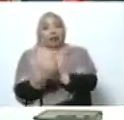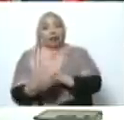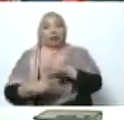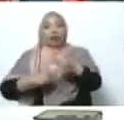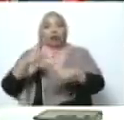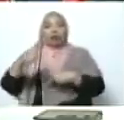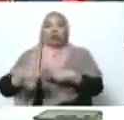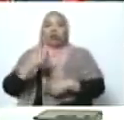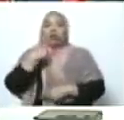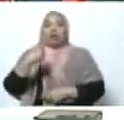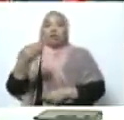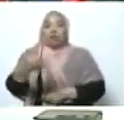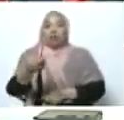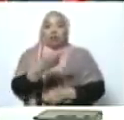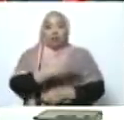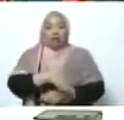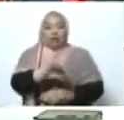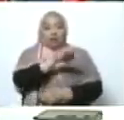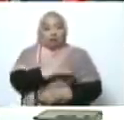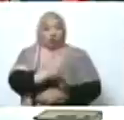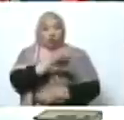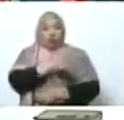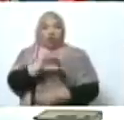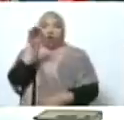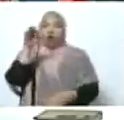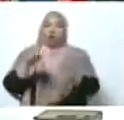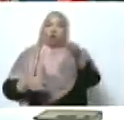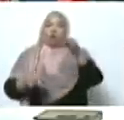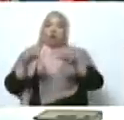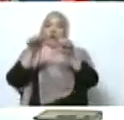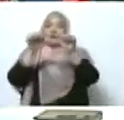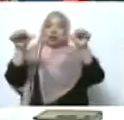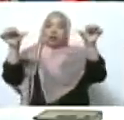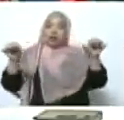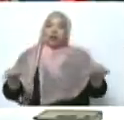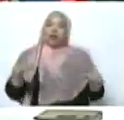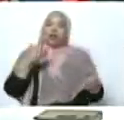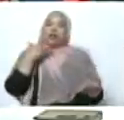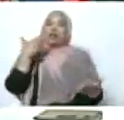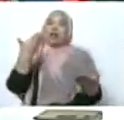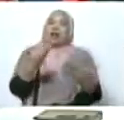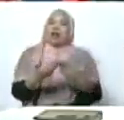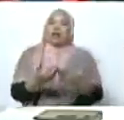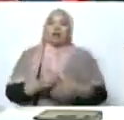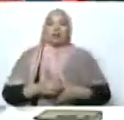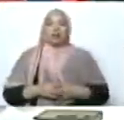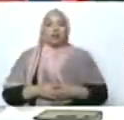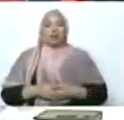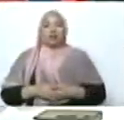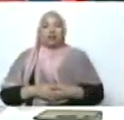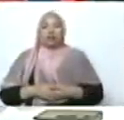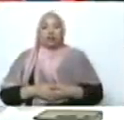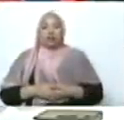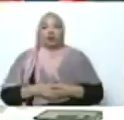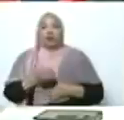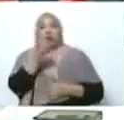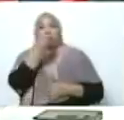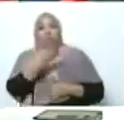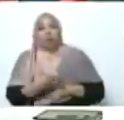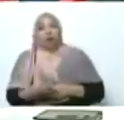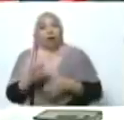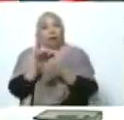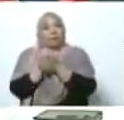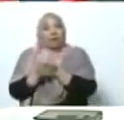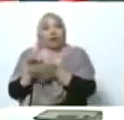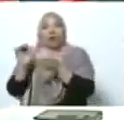de una verdadera revolución en el sistema de justicia en Venezuela. Bueno, muchísimas gracias, compañero. Bueno, compañeros, compañeras,